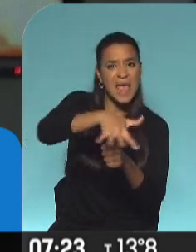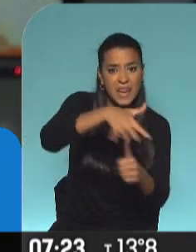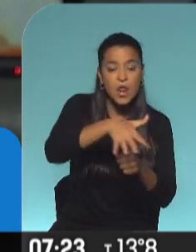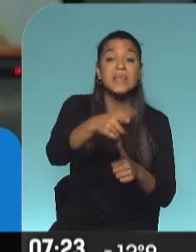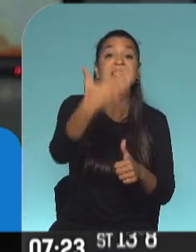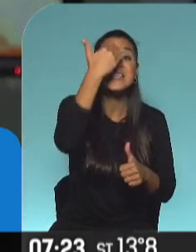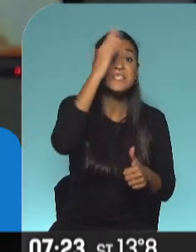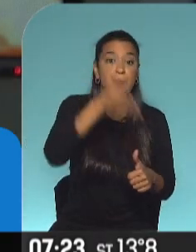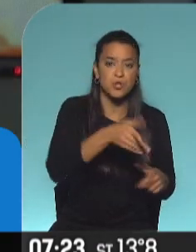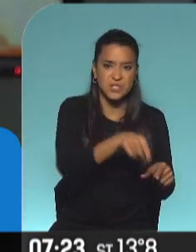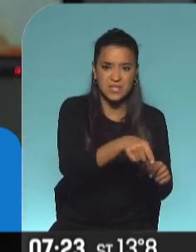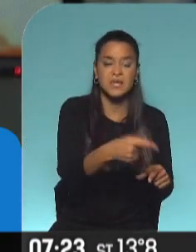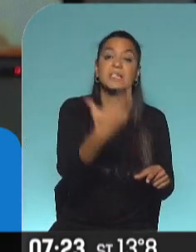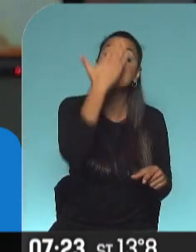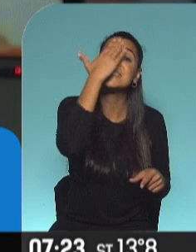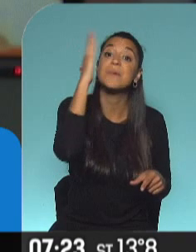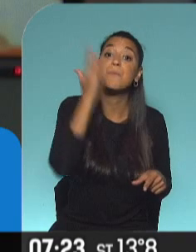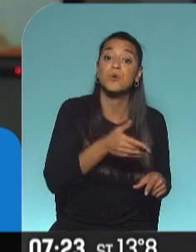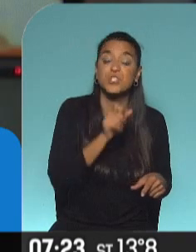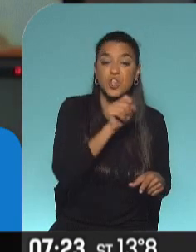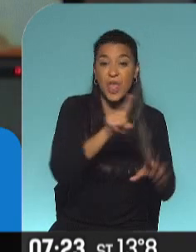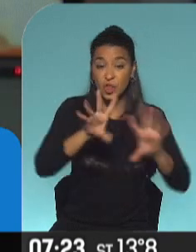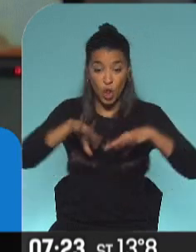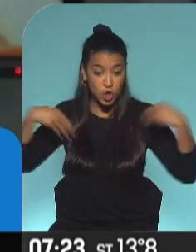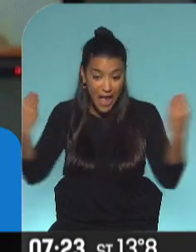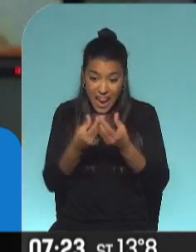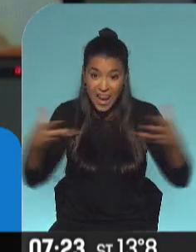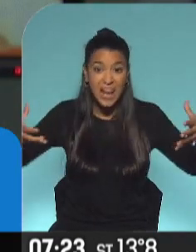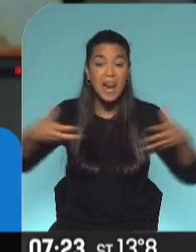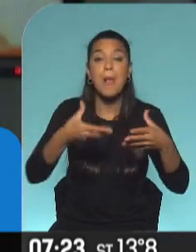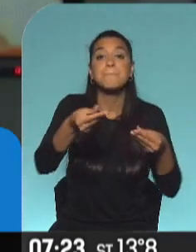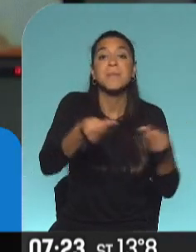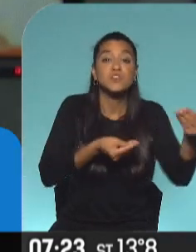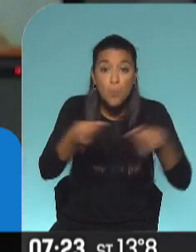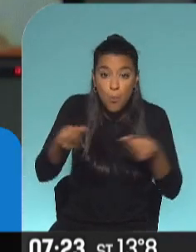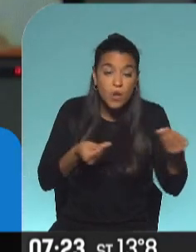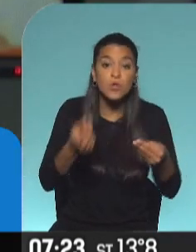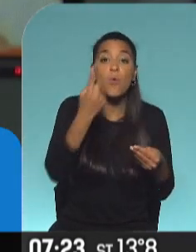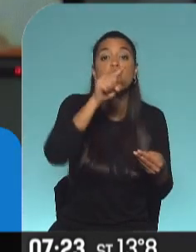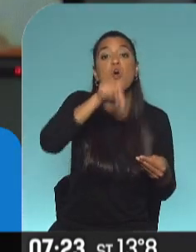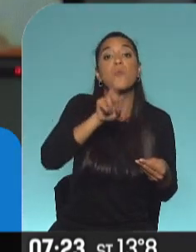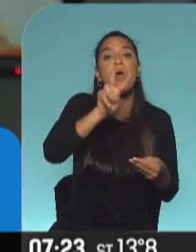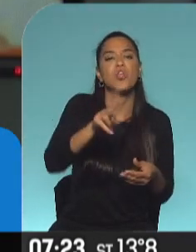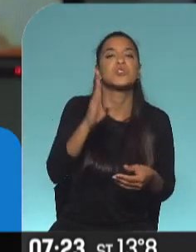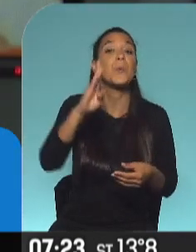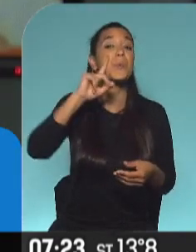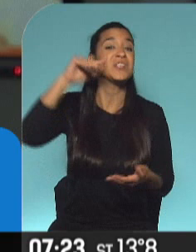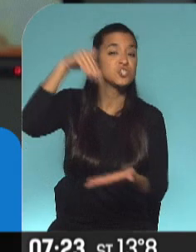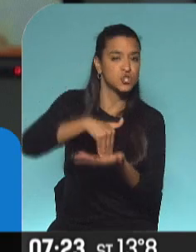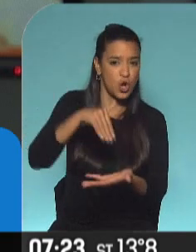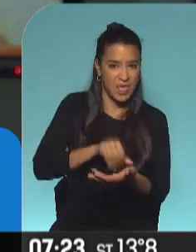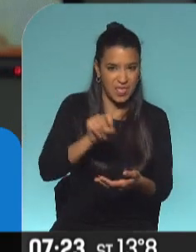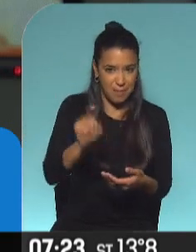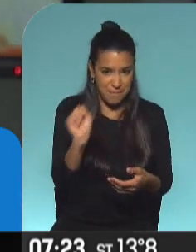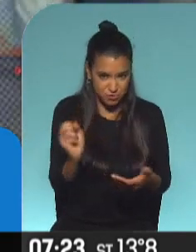el 15%, esto significa el 15% del total del presupuesto, lo que equivale a 1,2 billones de pesos. ¿Y